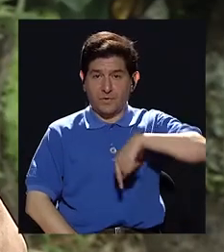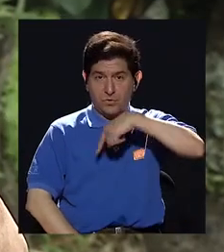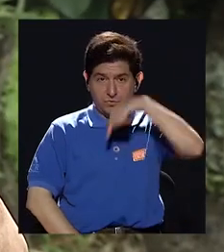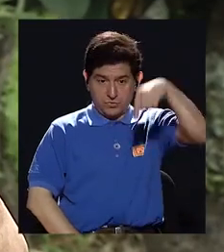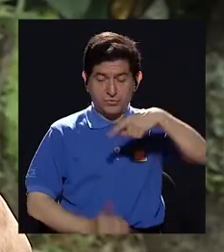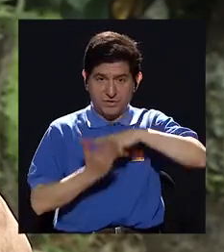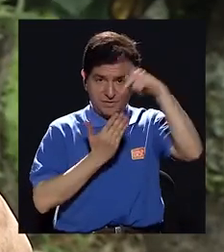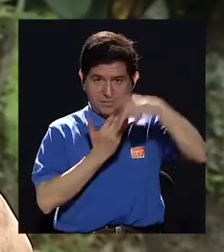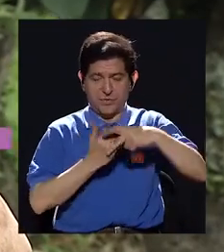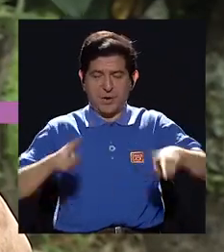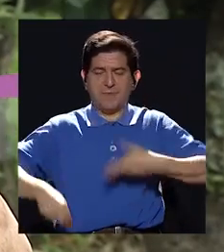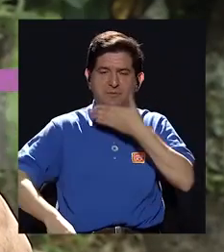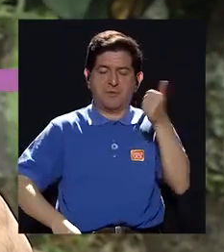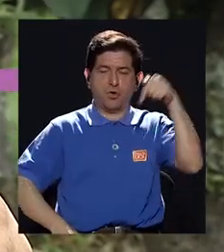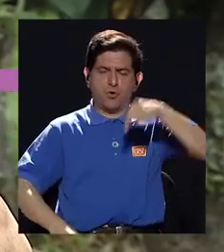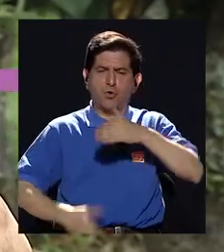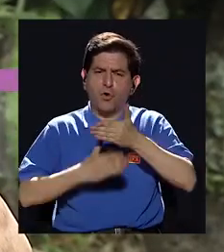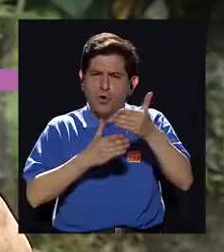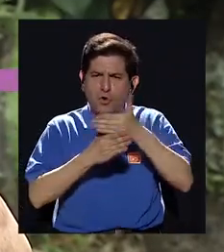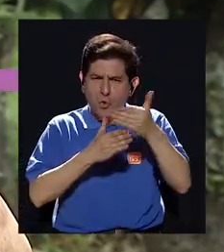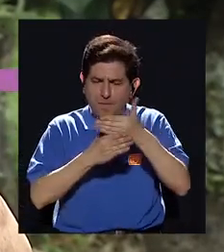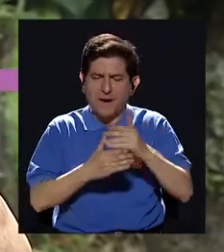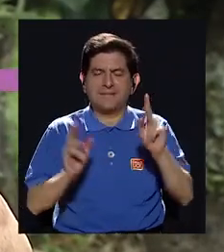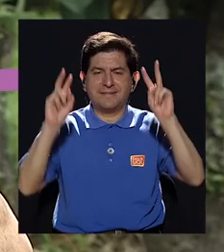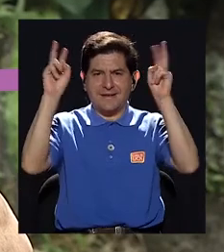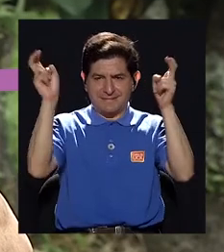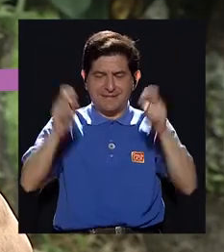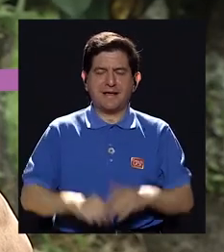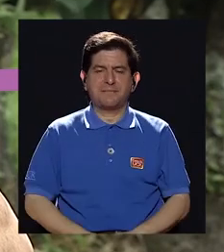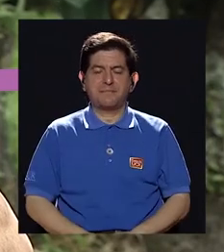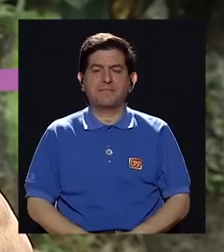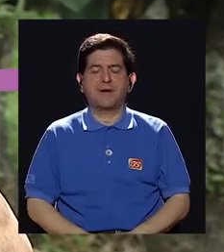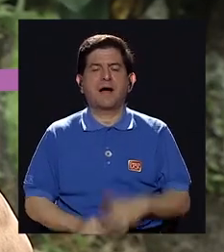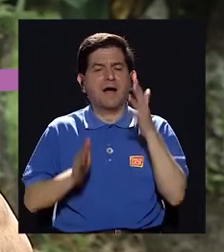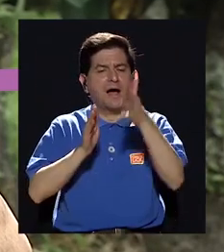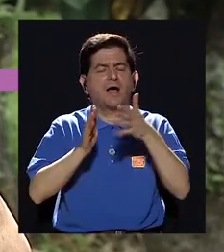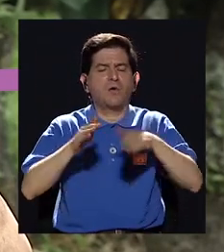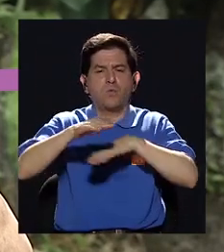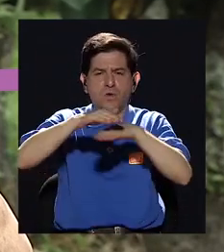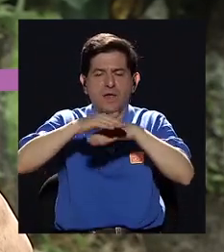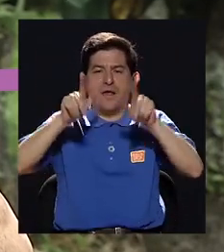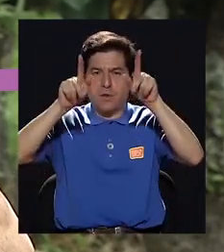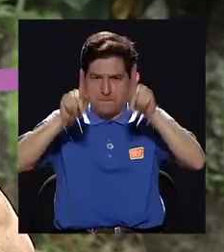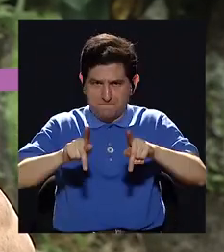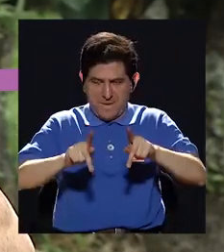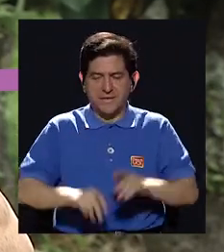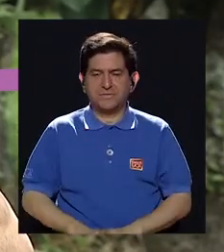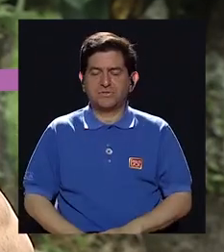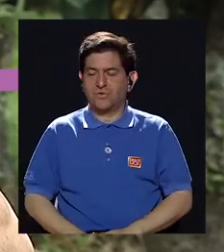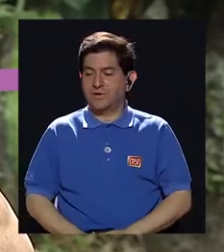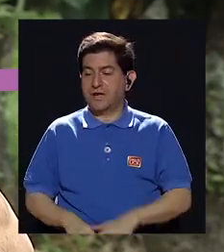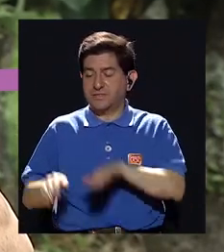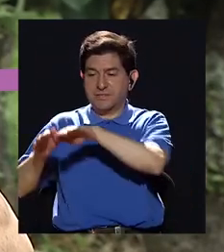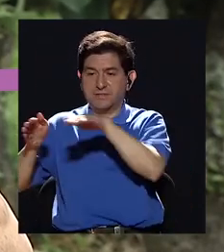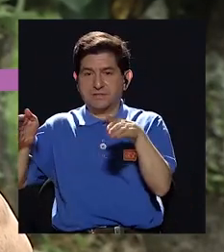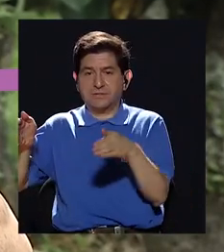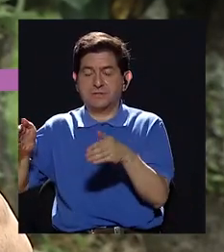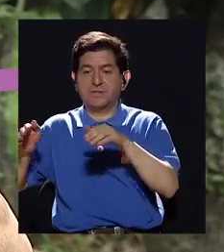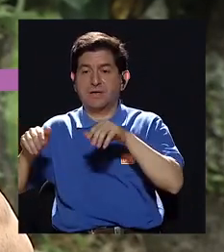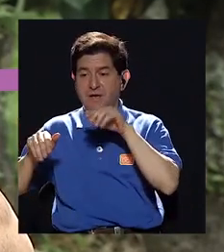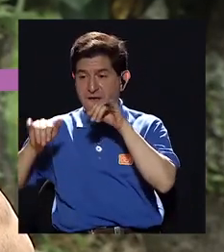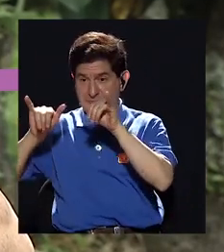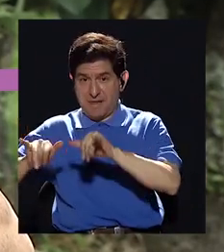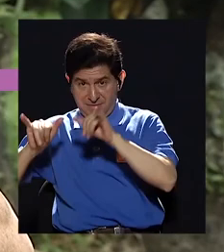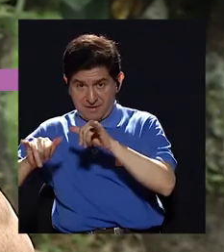Somos Vivir Mejor y el día de hoy estamos compartiendo con ustedes el tema de los cuidados básicos para las personas encamadas, para